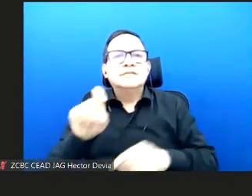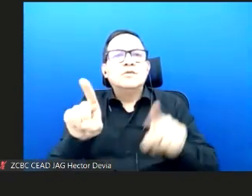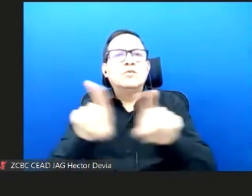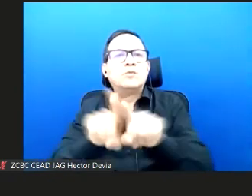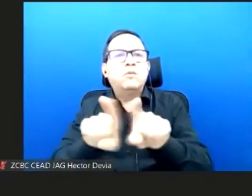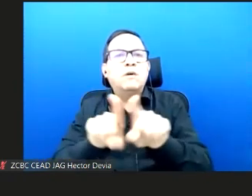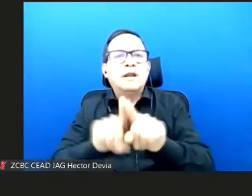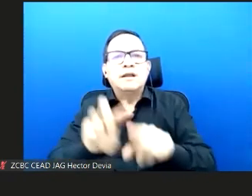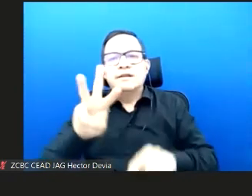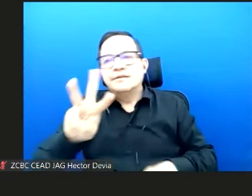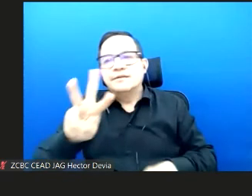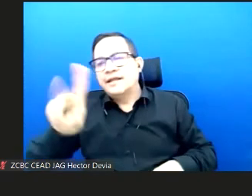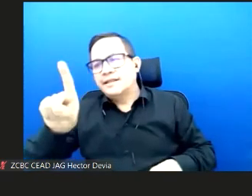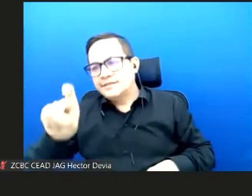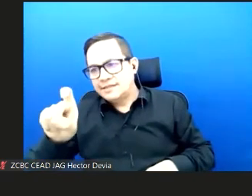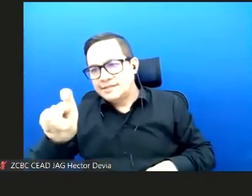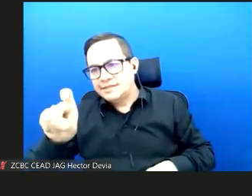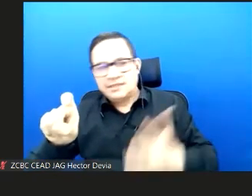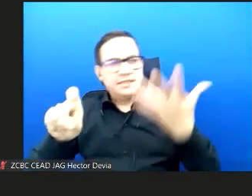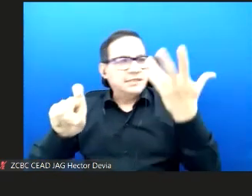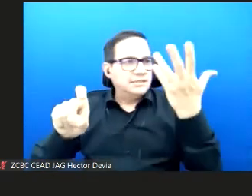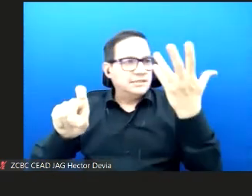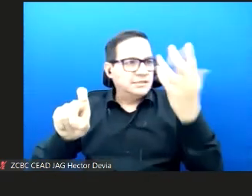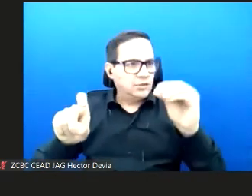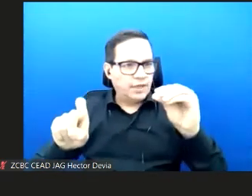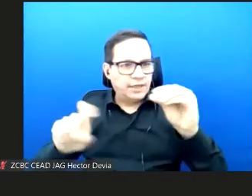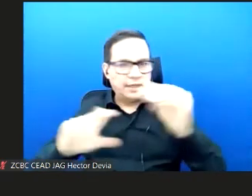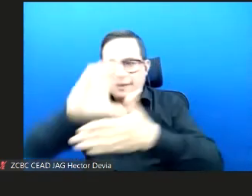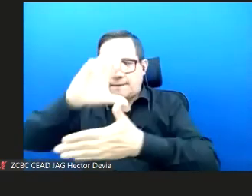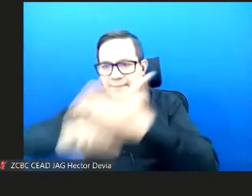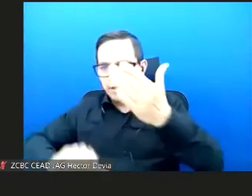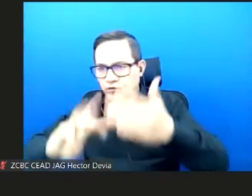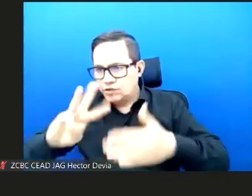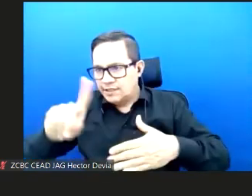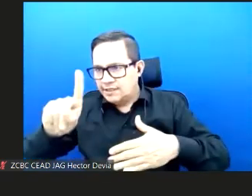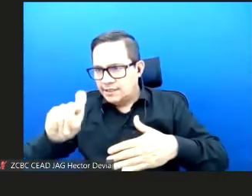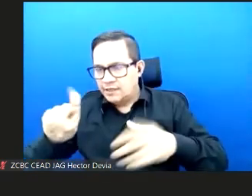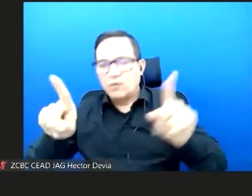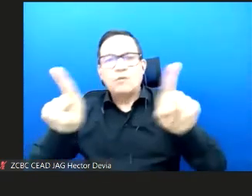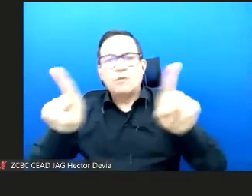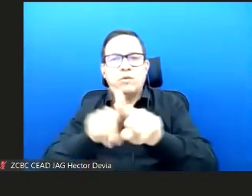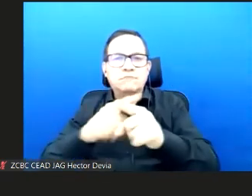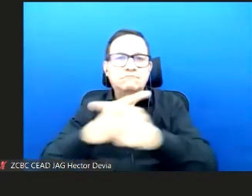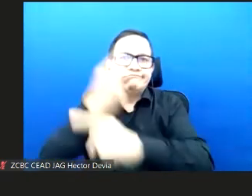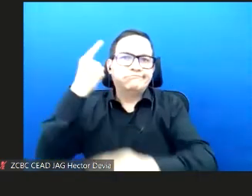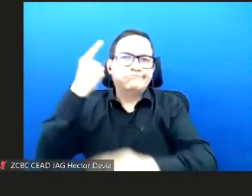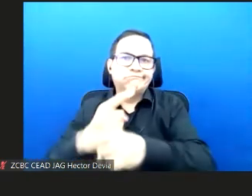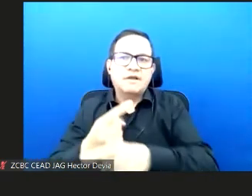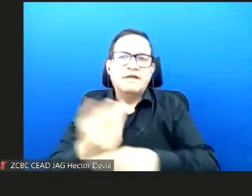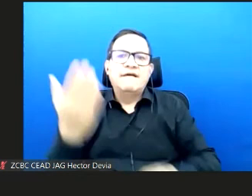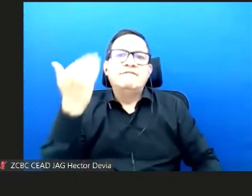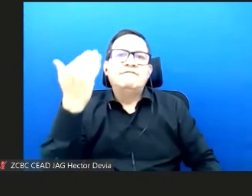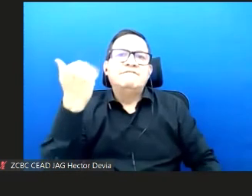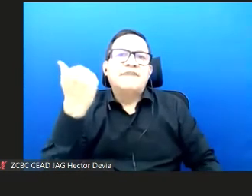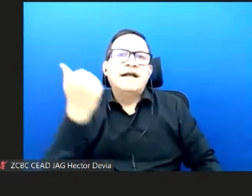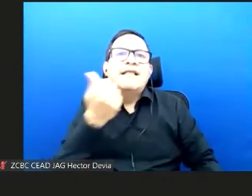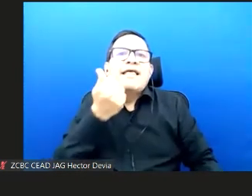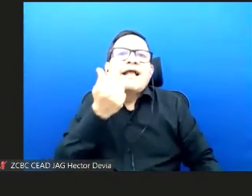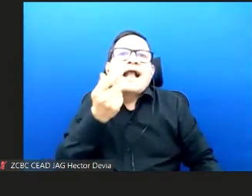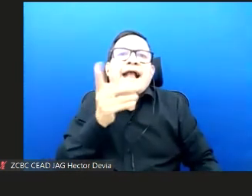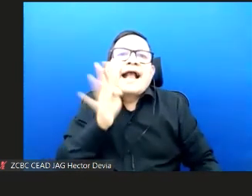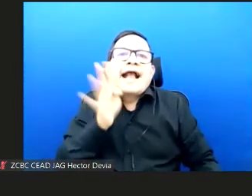tendríamos 36. Por lo tanto, nos hace falta efectivamente 14 para que nos dé todo